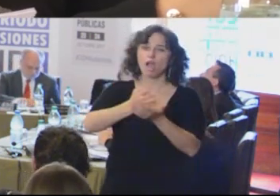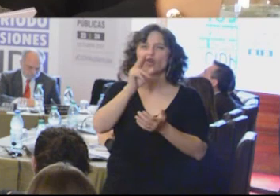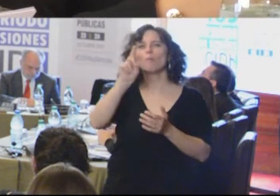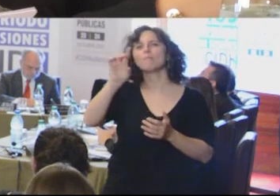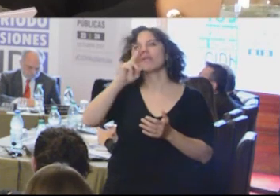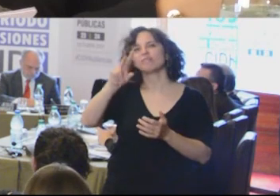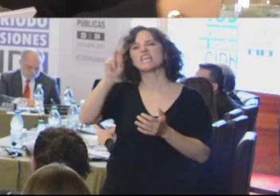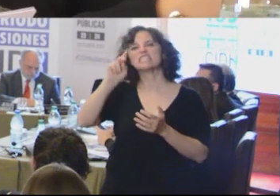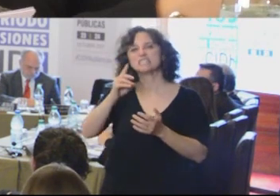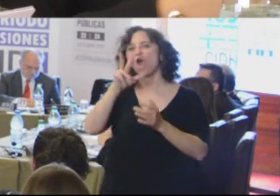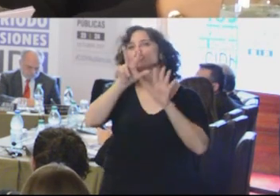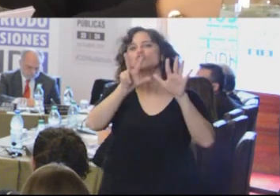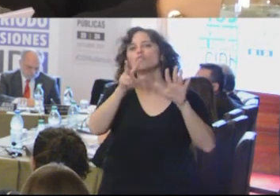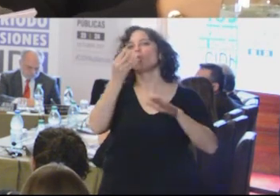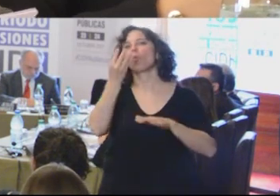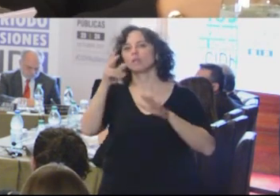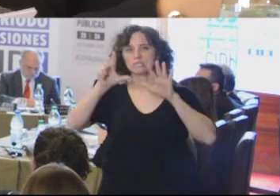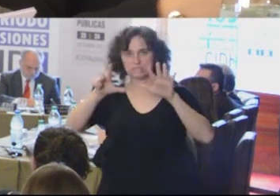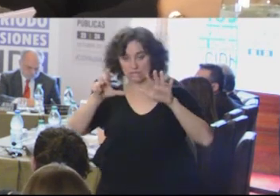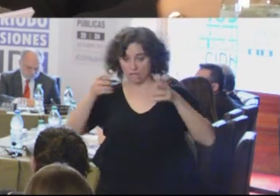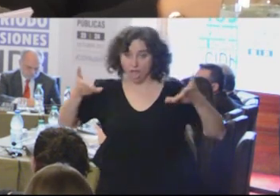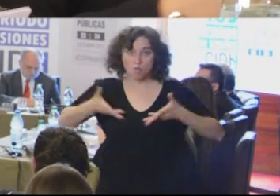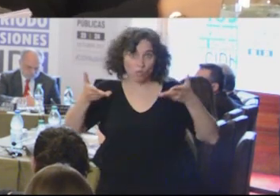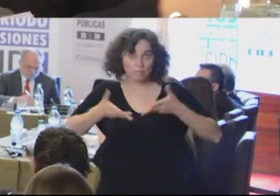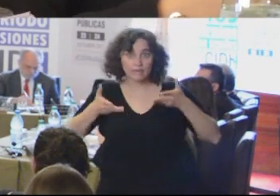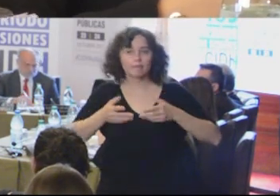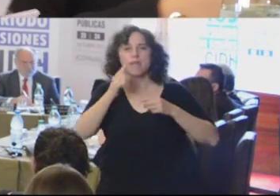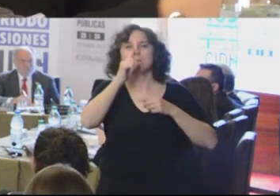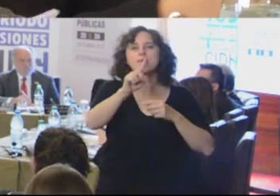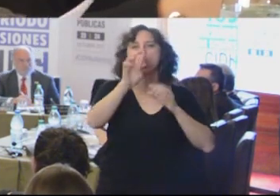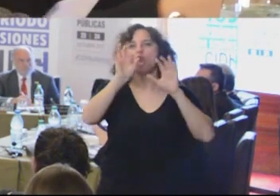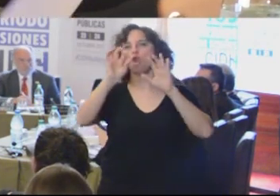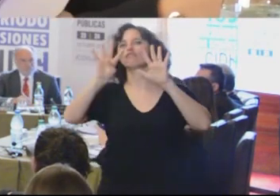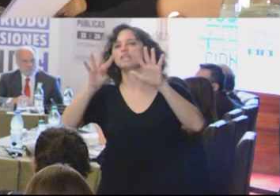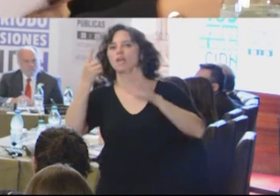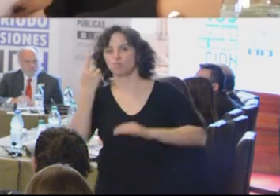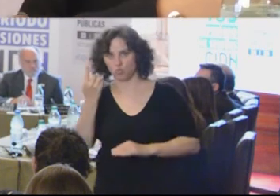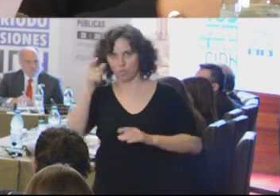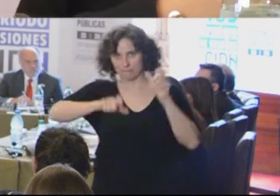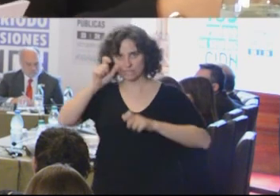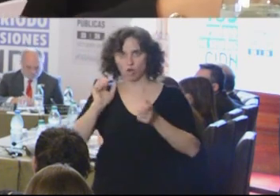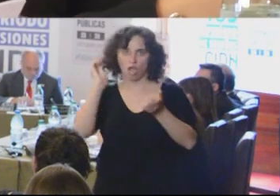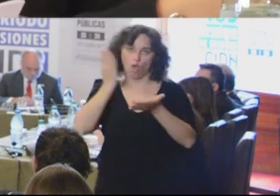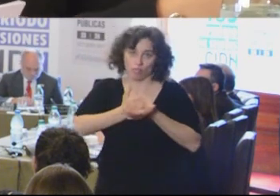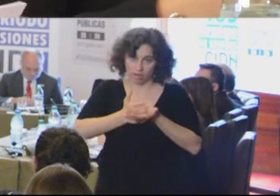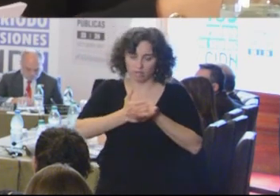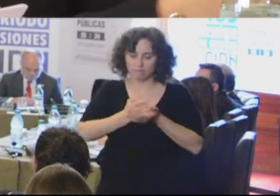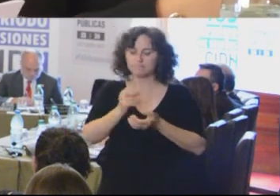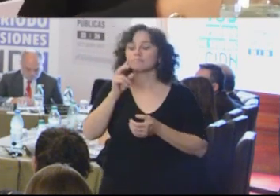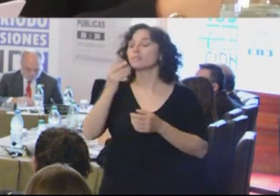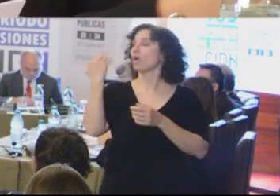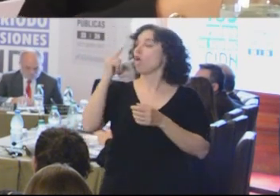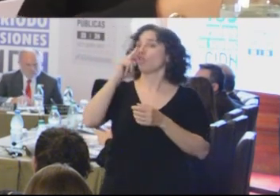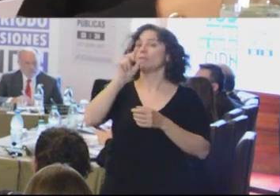de 847 ahí se reportan mil 91 en el 2015 se